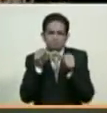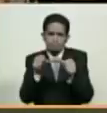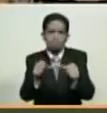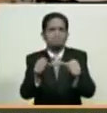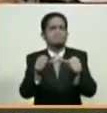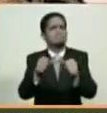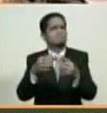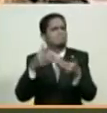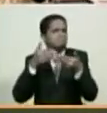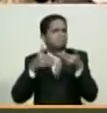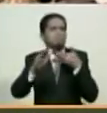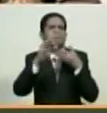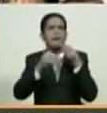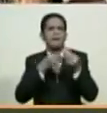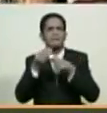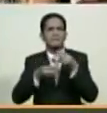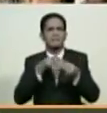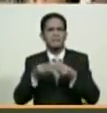haciendo.